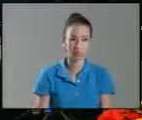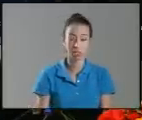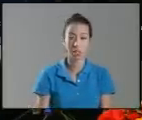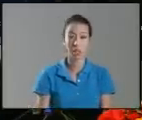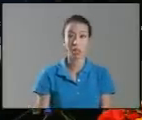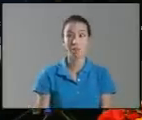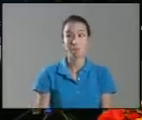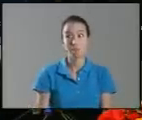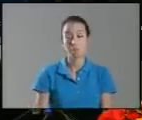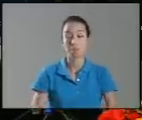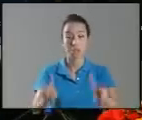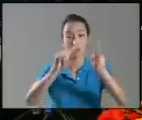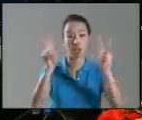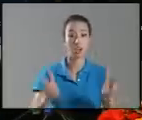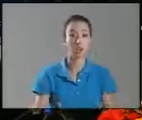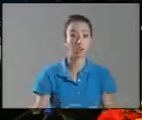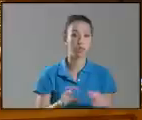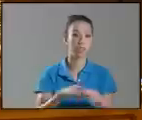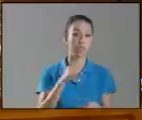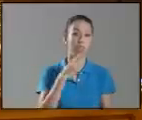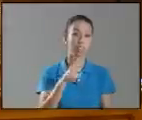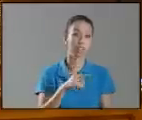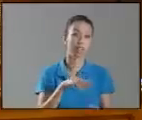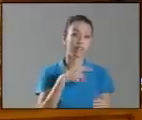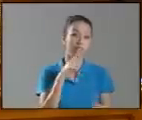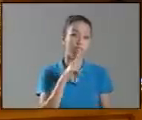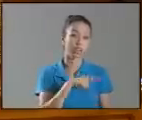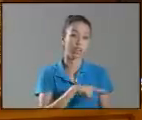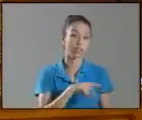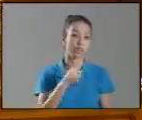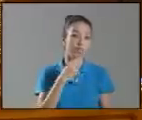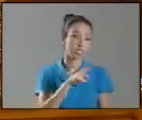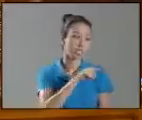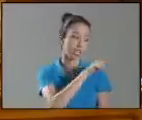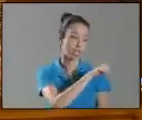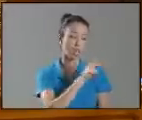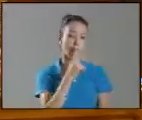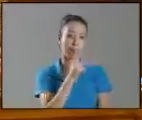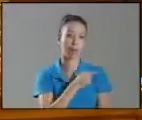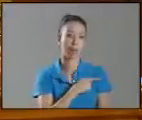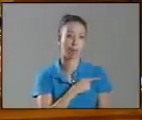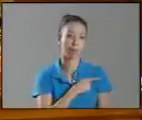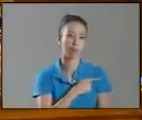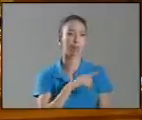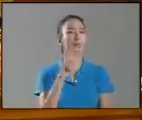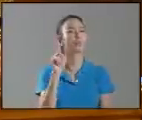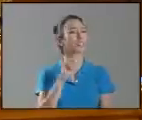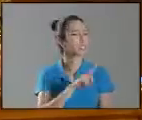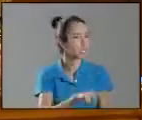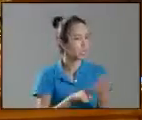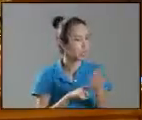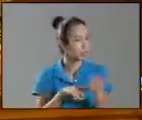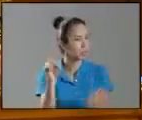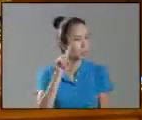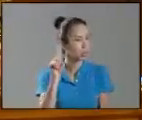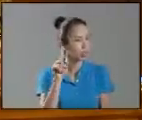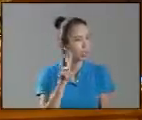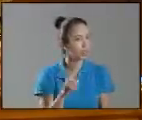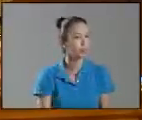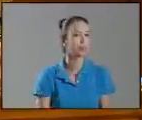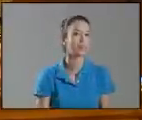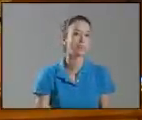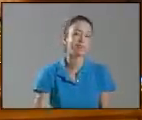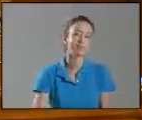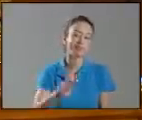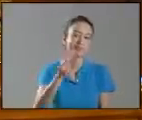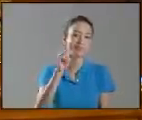diferencia? Es el valor de decir la verdad. El valor de decir la verdad, dice el hermano. ¿Pero cuál?